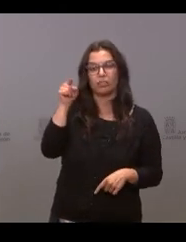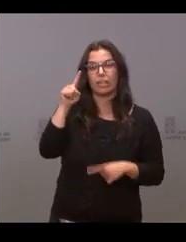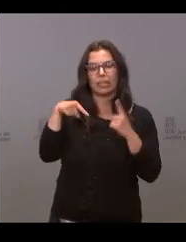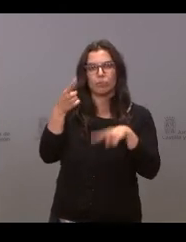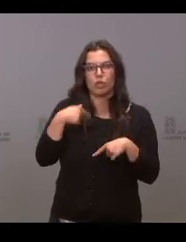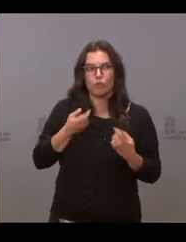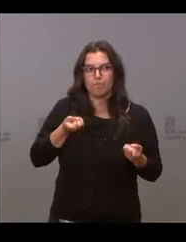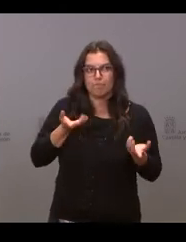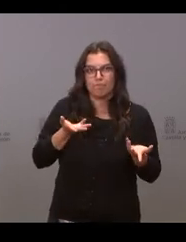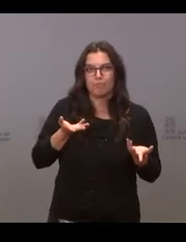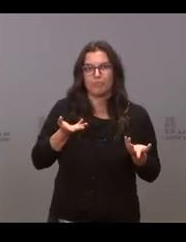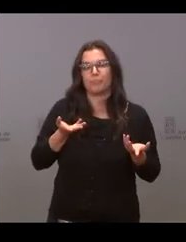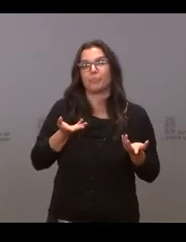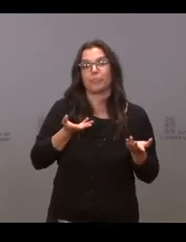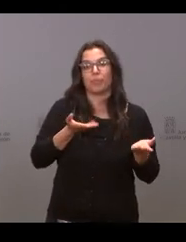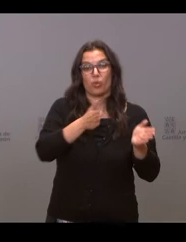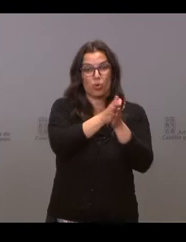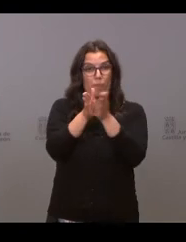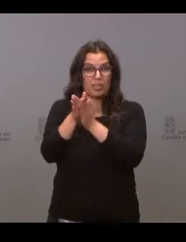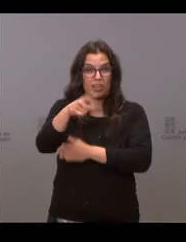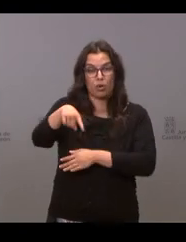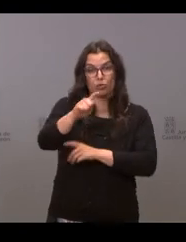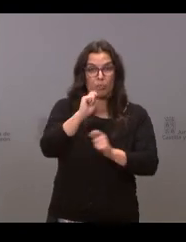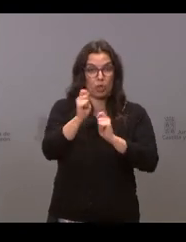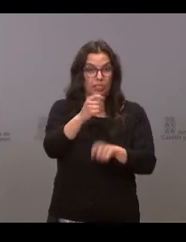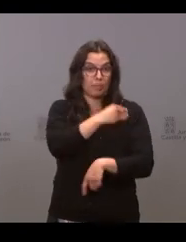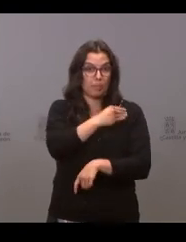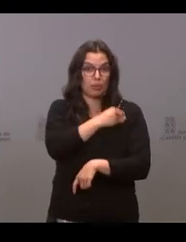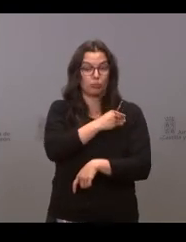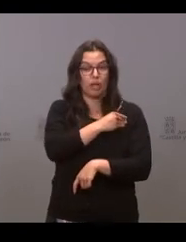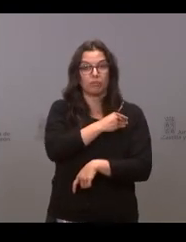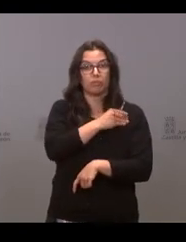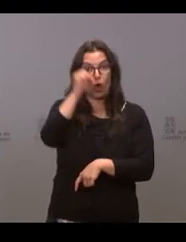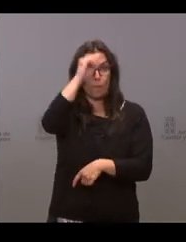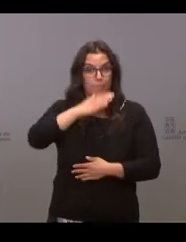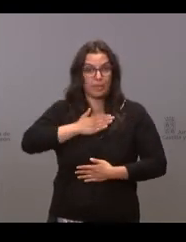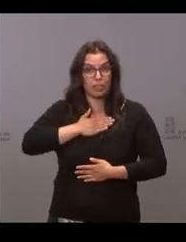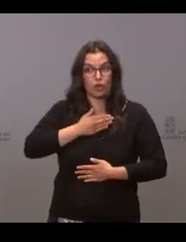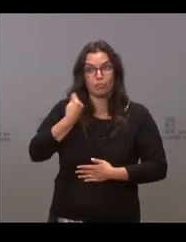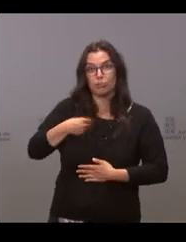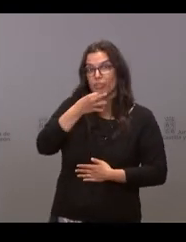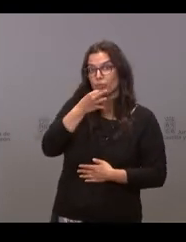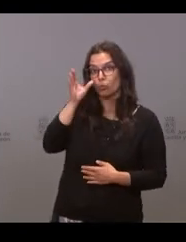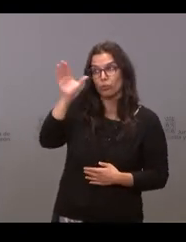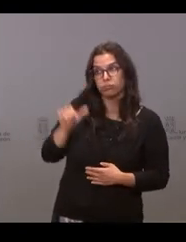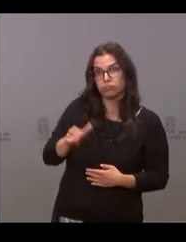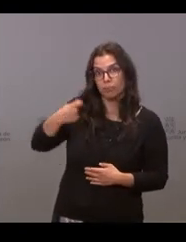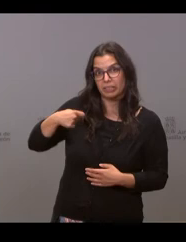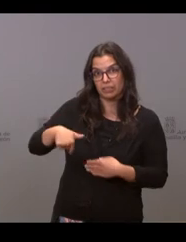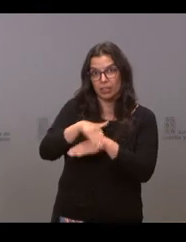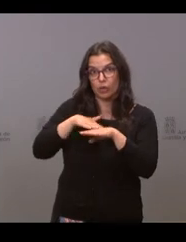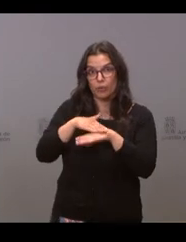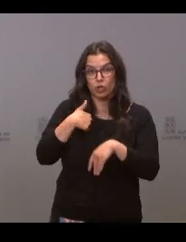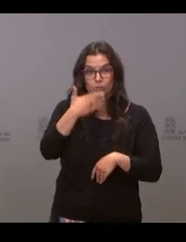los vuestros compañeros me preguntaron sobre que me había parecido las palabras del presidente del gobierno y